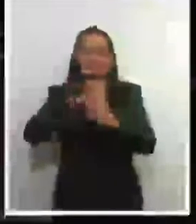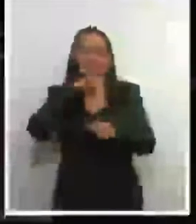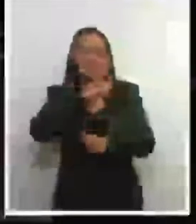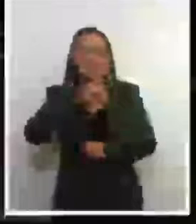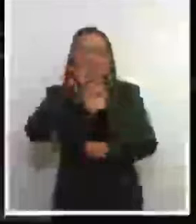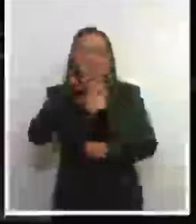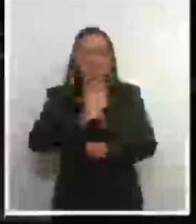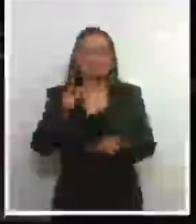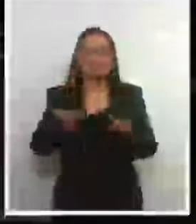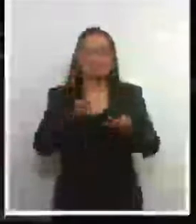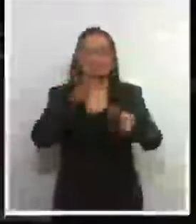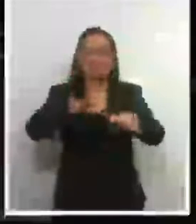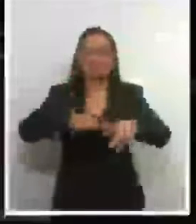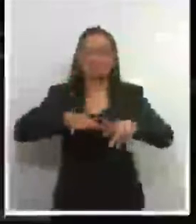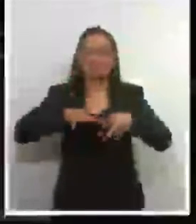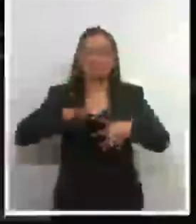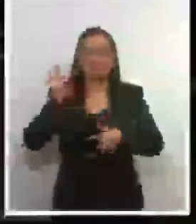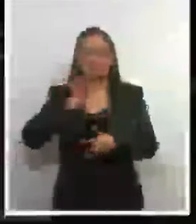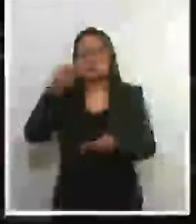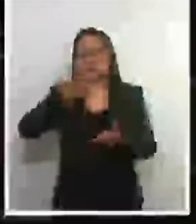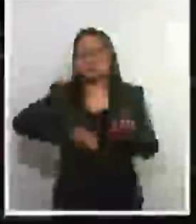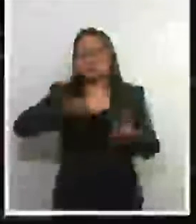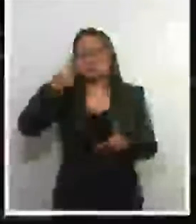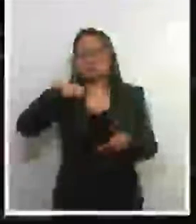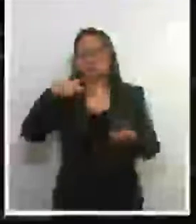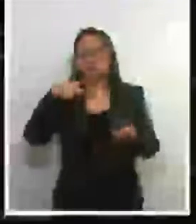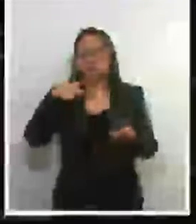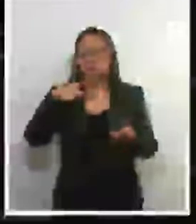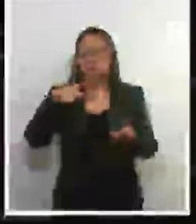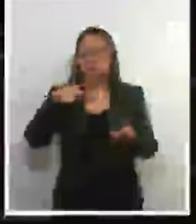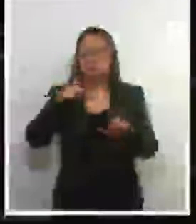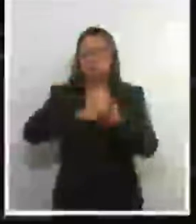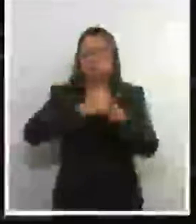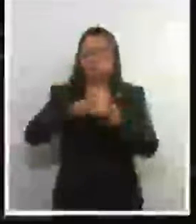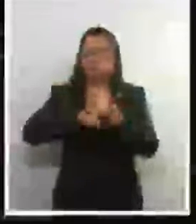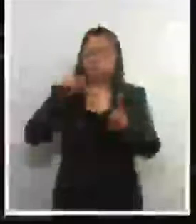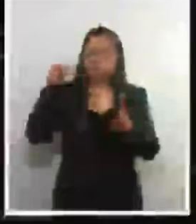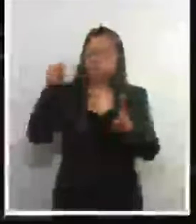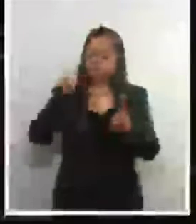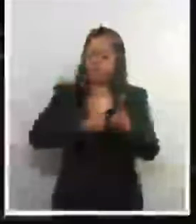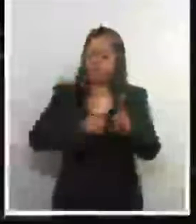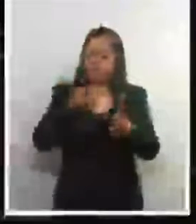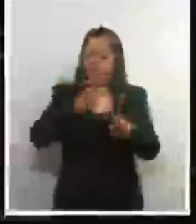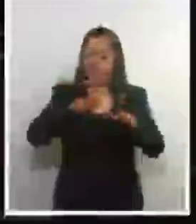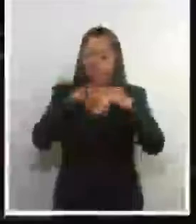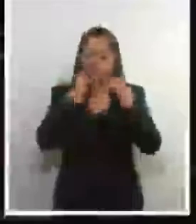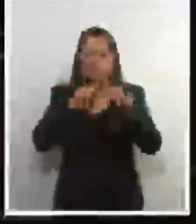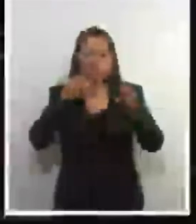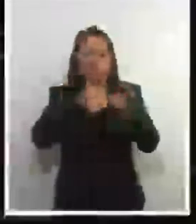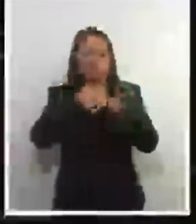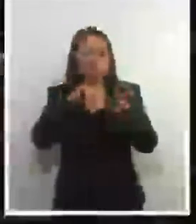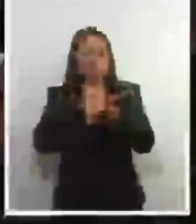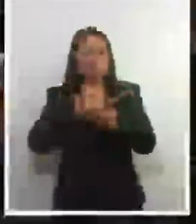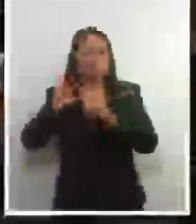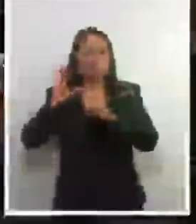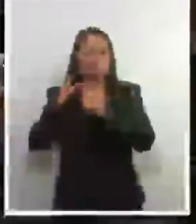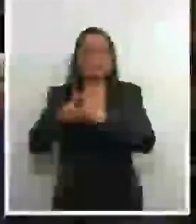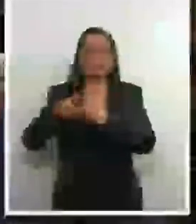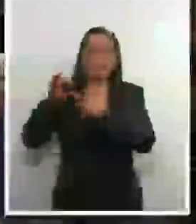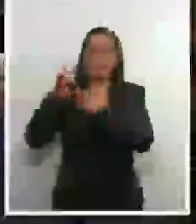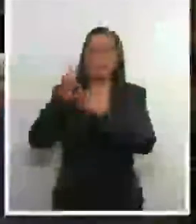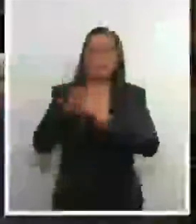económica consulte a la Asamblea si se admiten las modificaciones de forma aprobadas por la